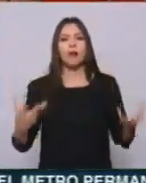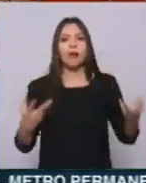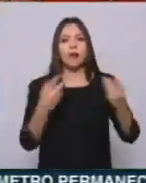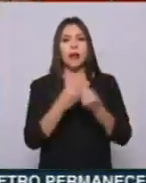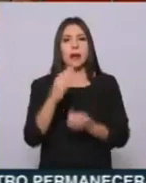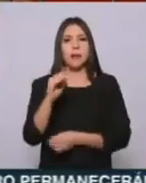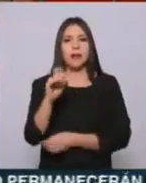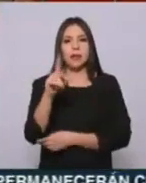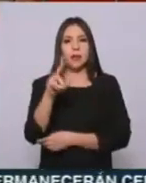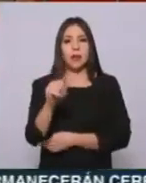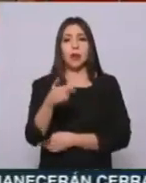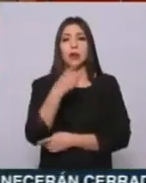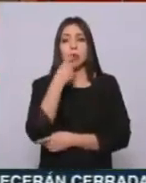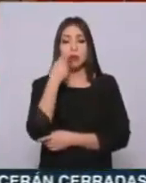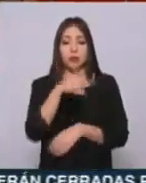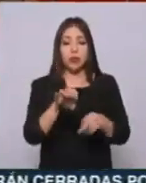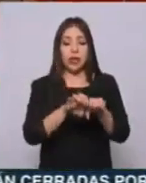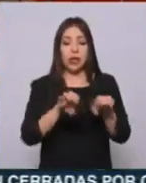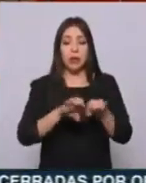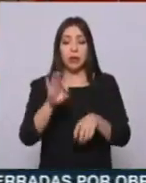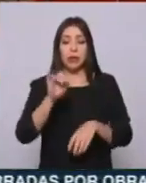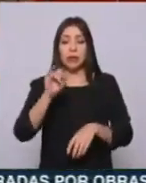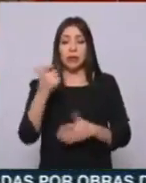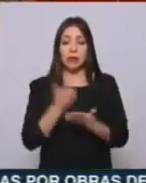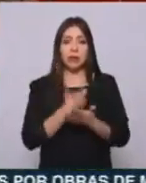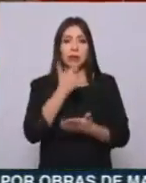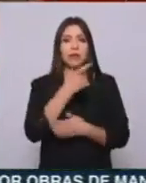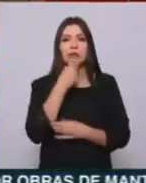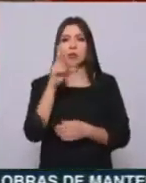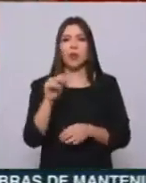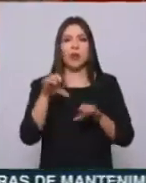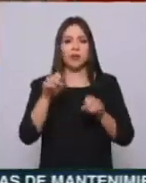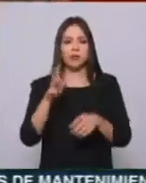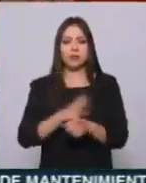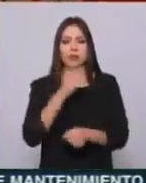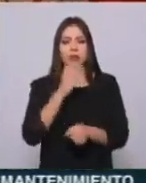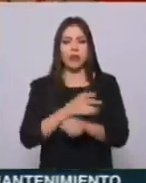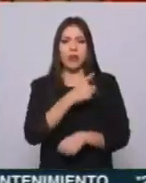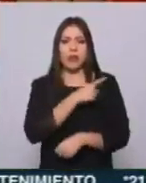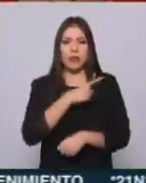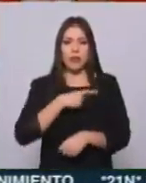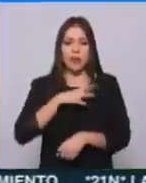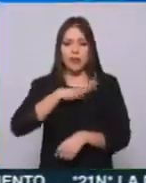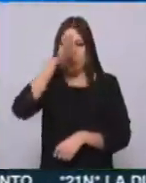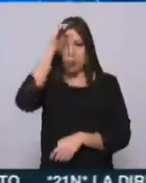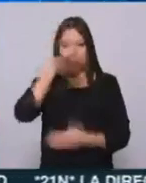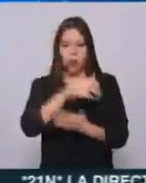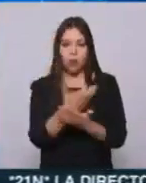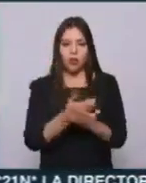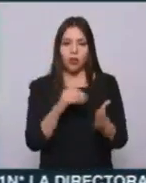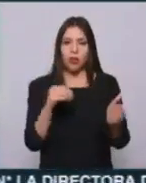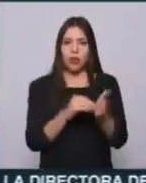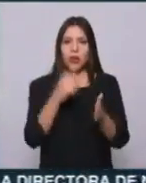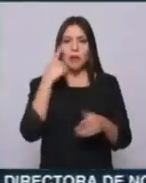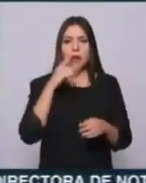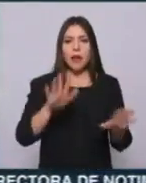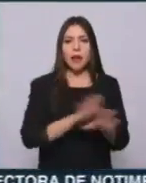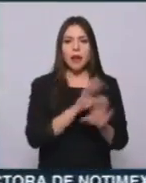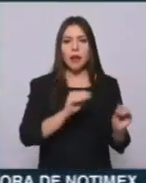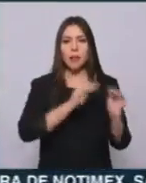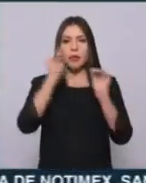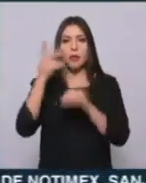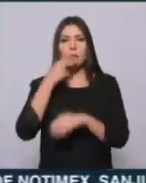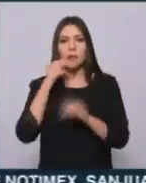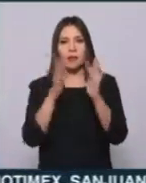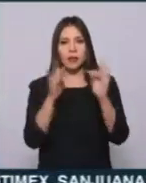Atlético apelaría a que la cantidad depositada es insuficiente para hacer frente a la cláusula de rescisión del francés. Luego de someterse